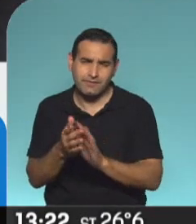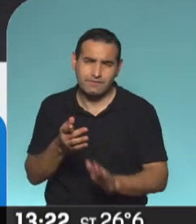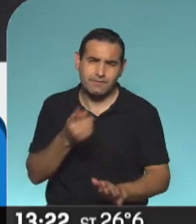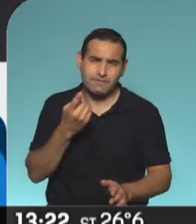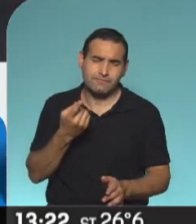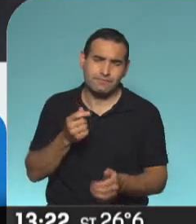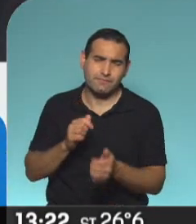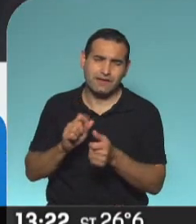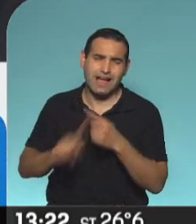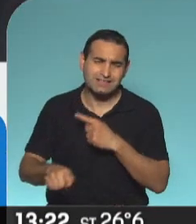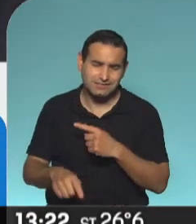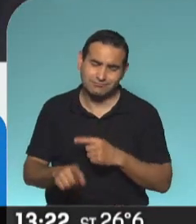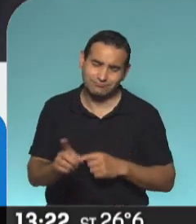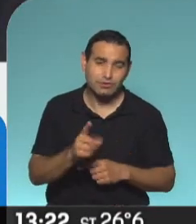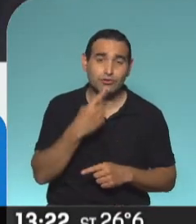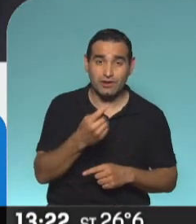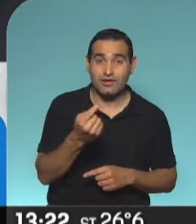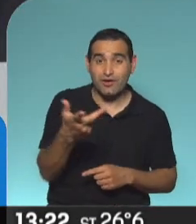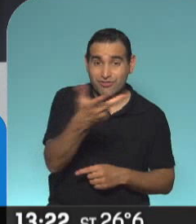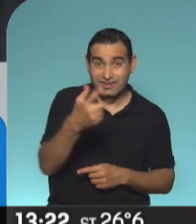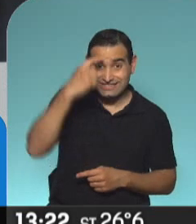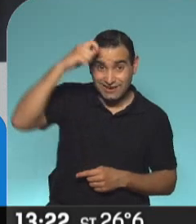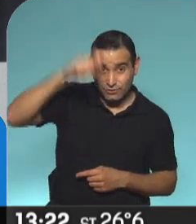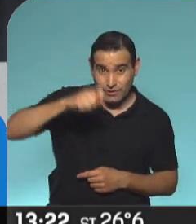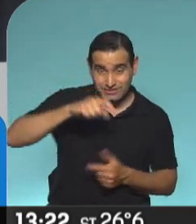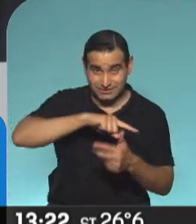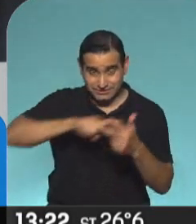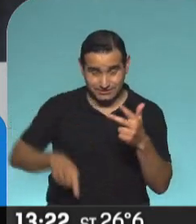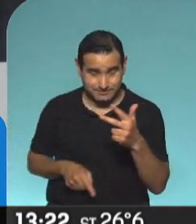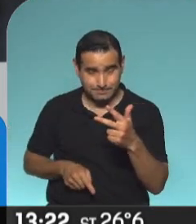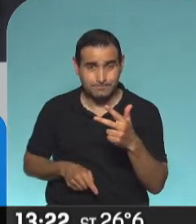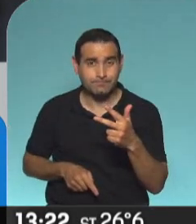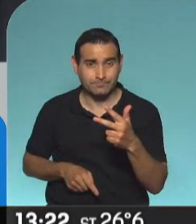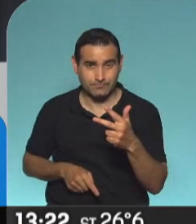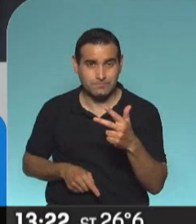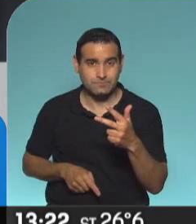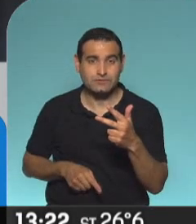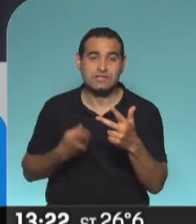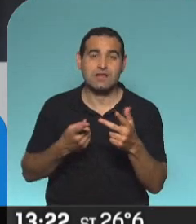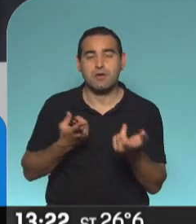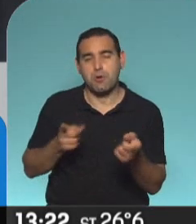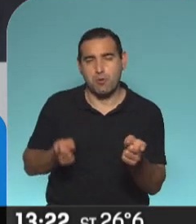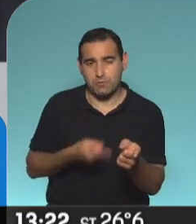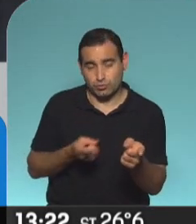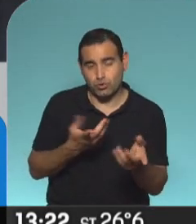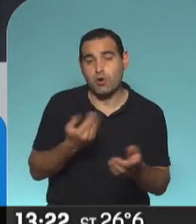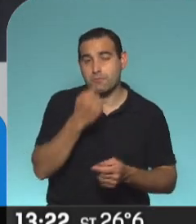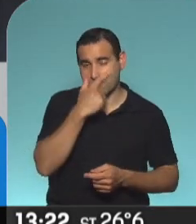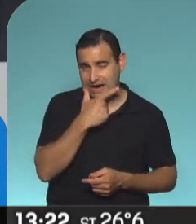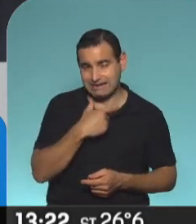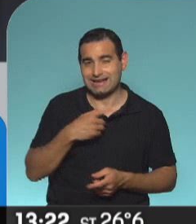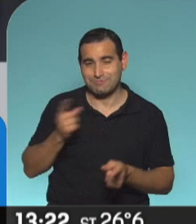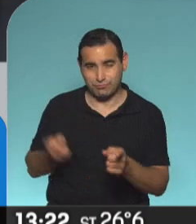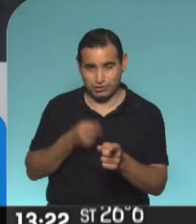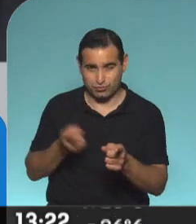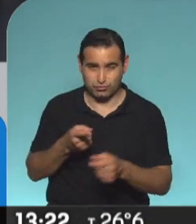claro esto. Tanto Bruglia como Bertuzzi y Castelli, dentro de la persecución judicial que llevó adelante Mauricio Macri con el